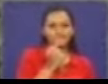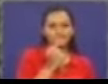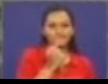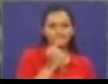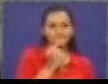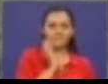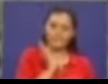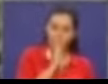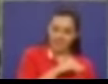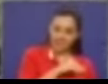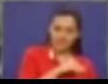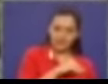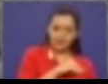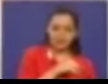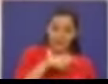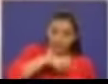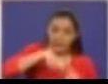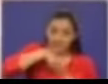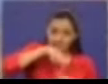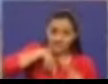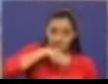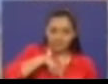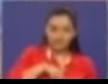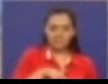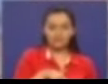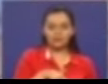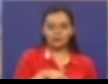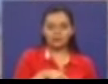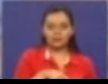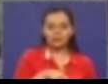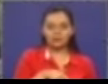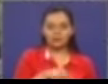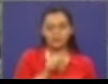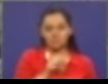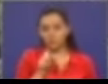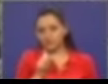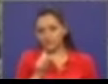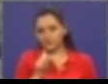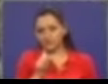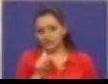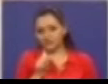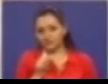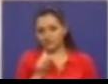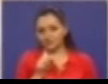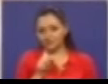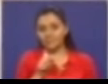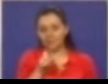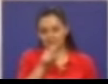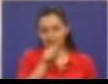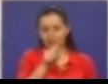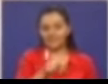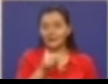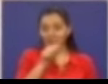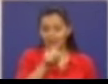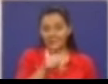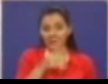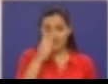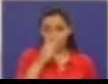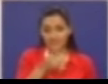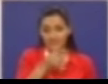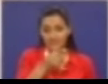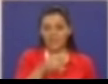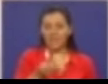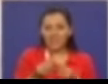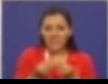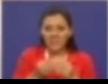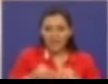Un poquito más, retroceso. Esa es. Adelante un poquito. Ahí. Si ven, eso no es